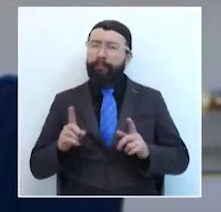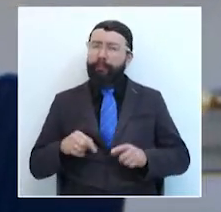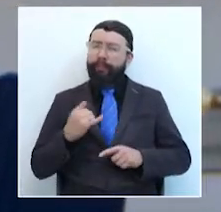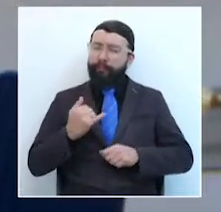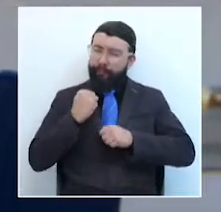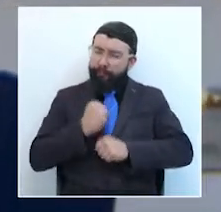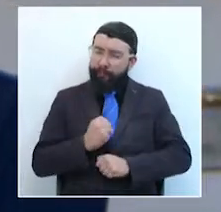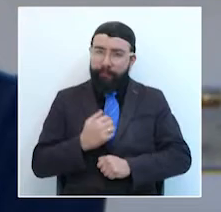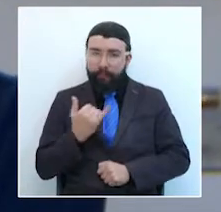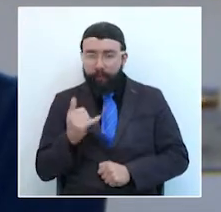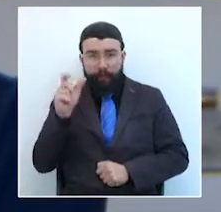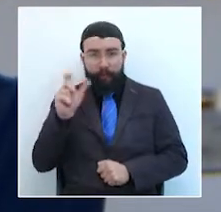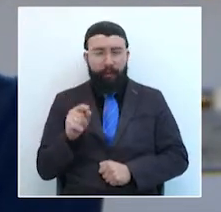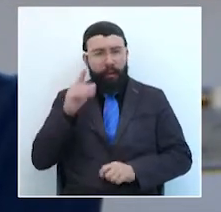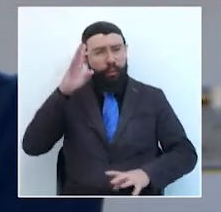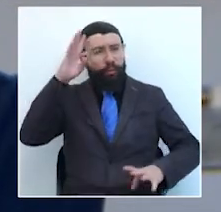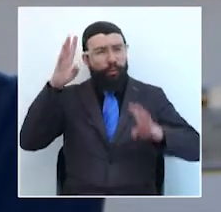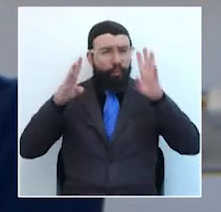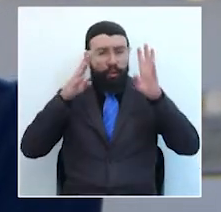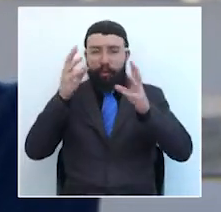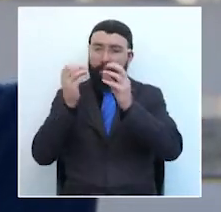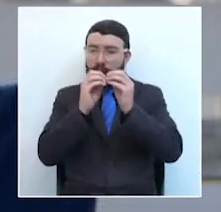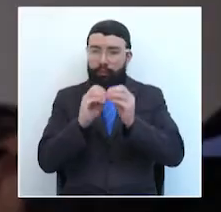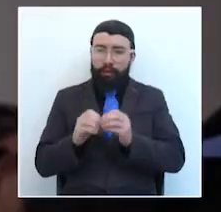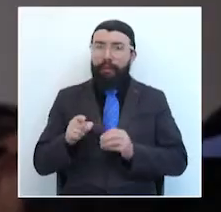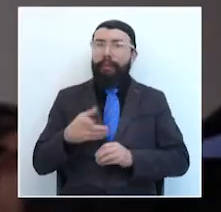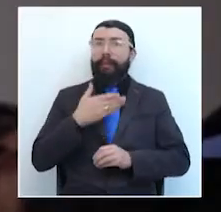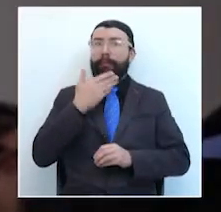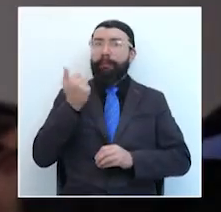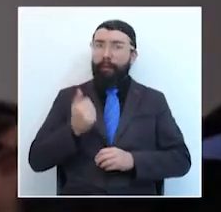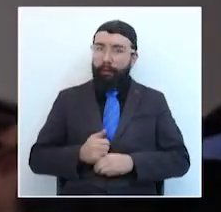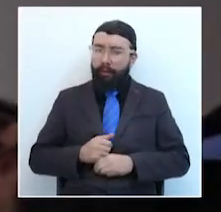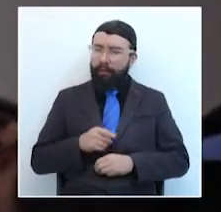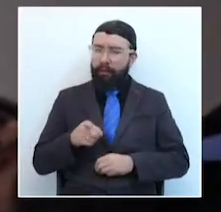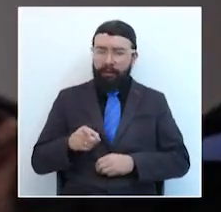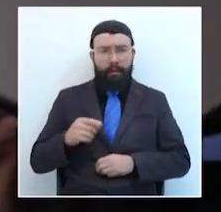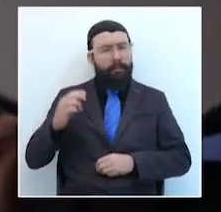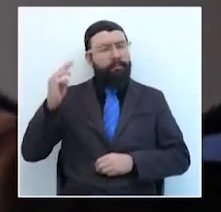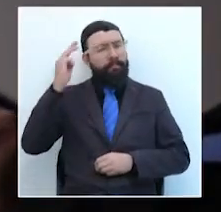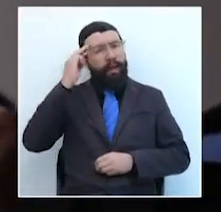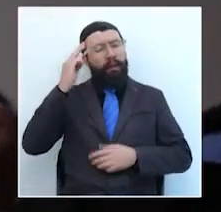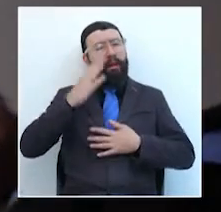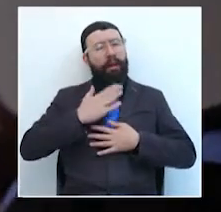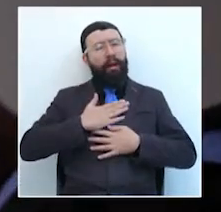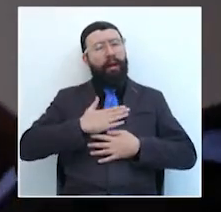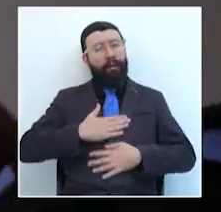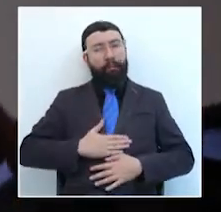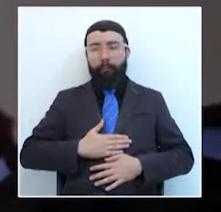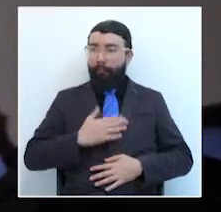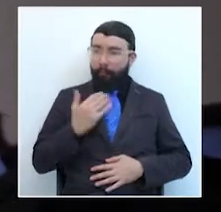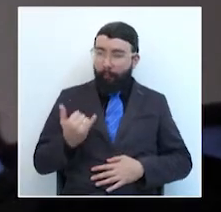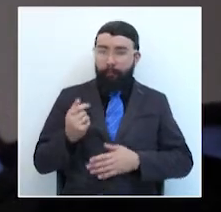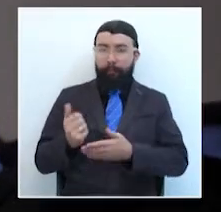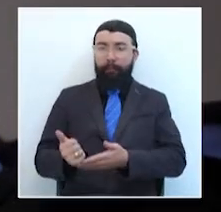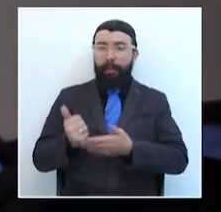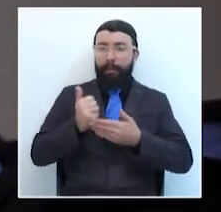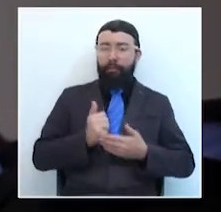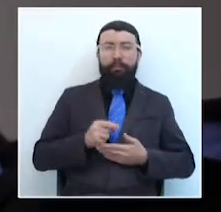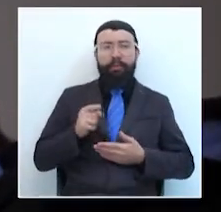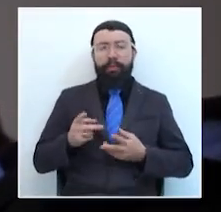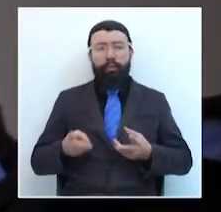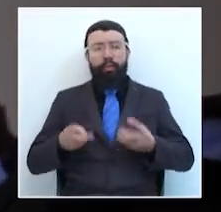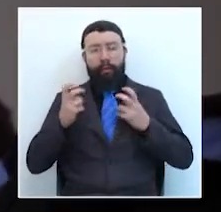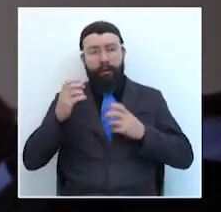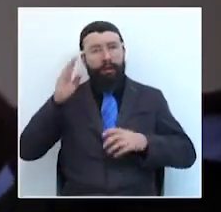en las personas que lo practican al llevar a la mente a un estado de calma el mindfulness ayuda a que las nuevas ideas